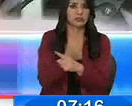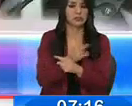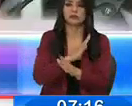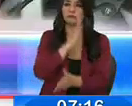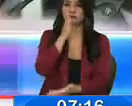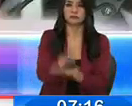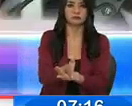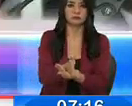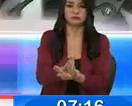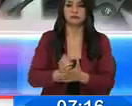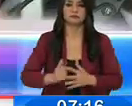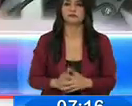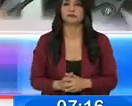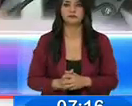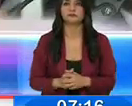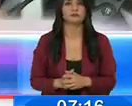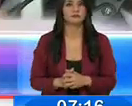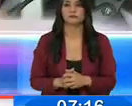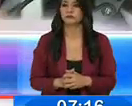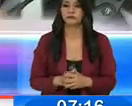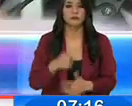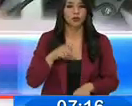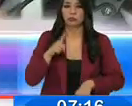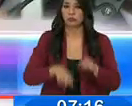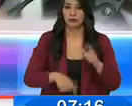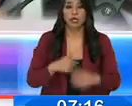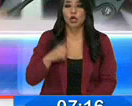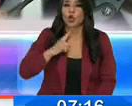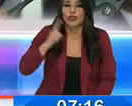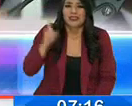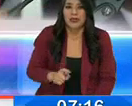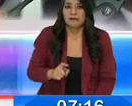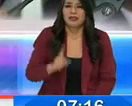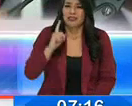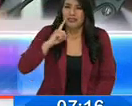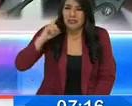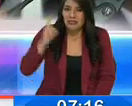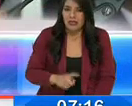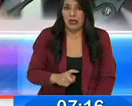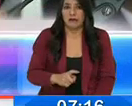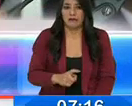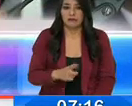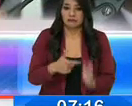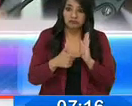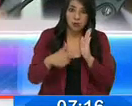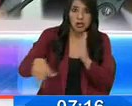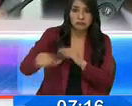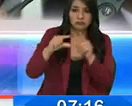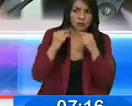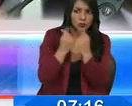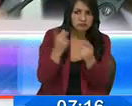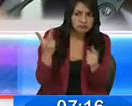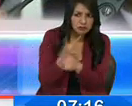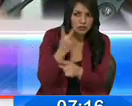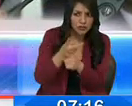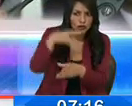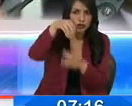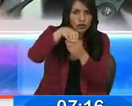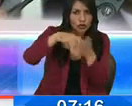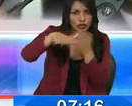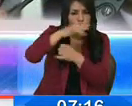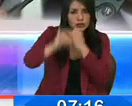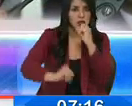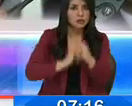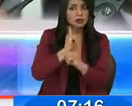No podemos, no debemos pasar por alto esta demostración de fuerza de grupos internos y